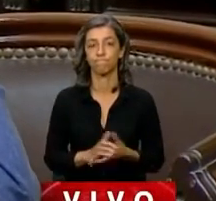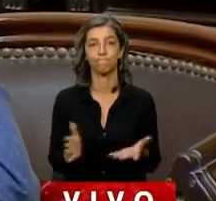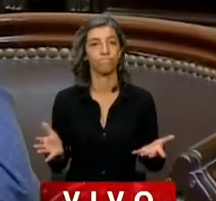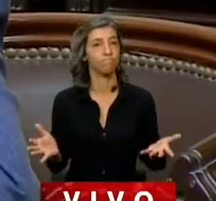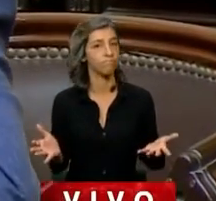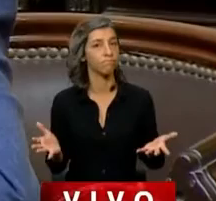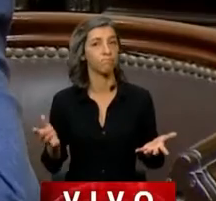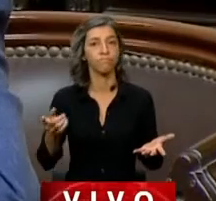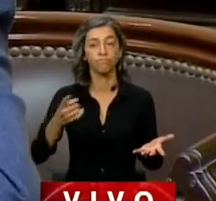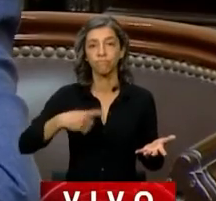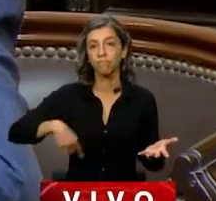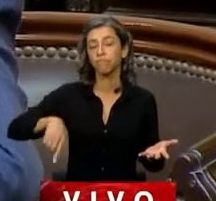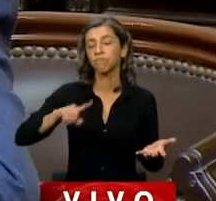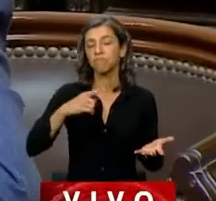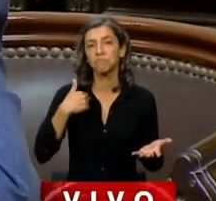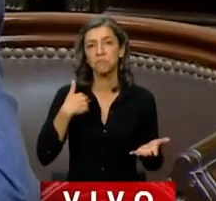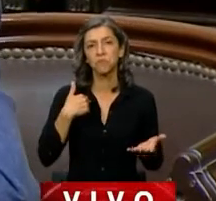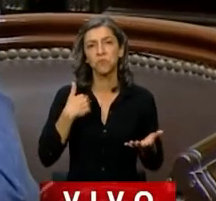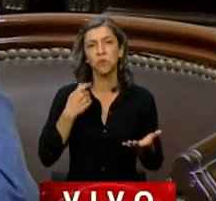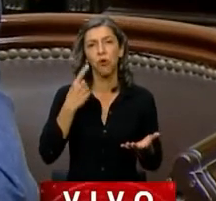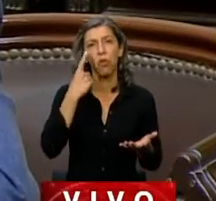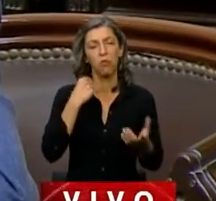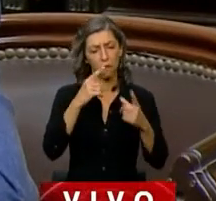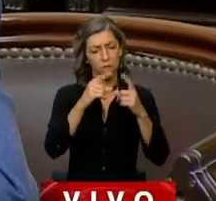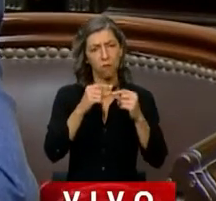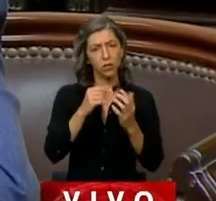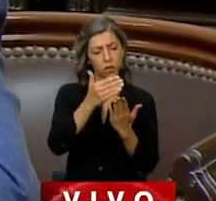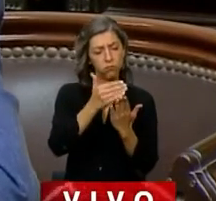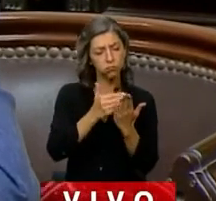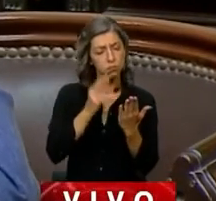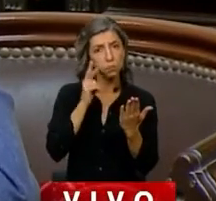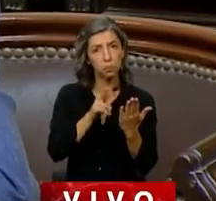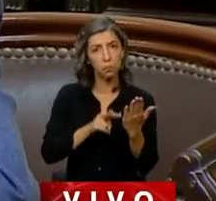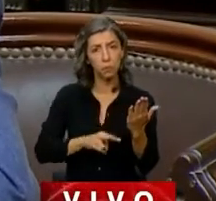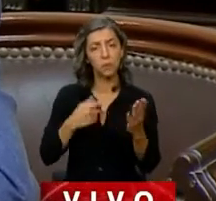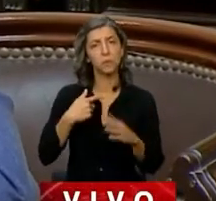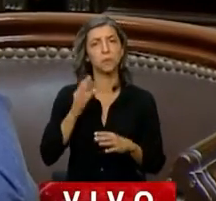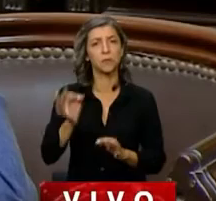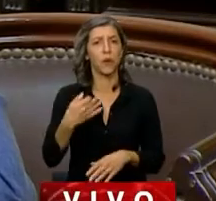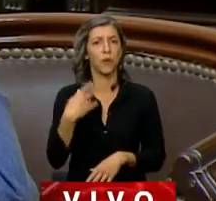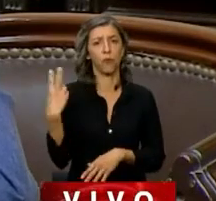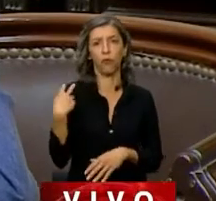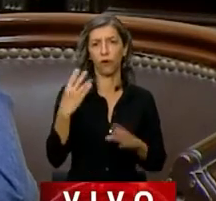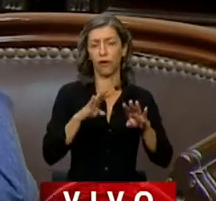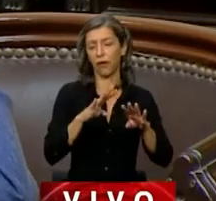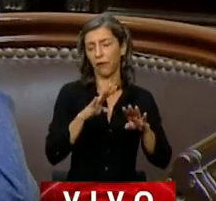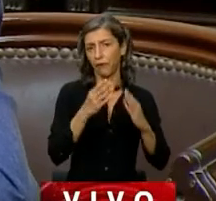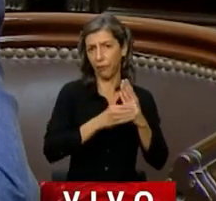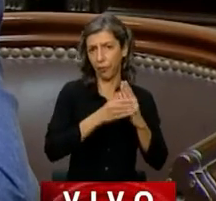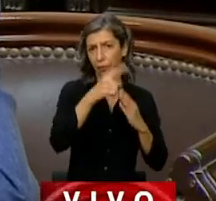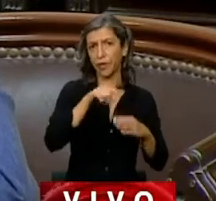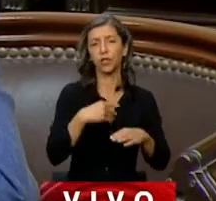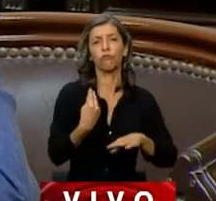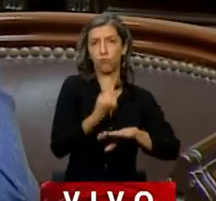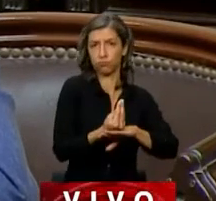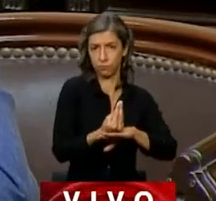estuvimos viendo fechas y resulta que el señor jefe de gabinete, tenemos entendido que asumió alrededor del 20 de septiembre del año